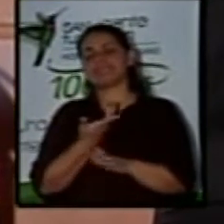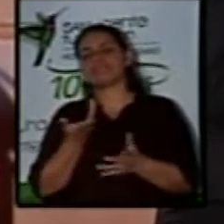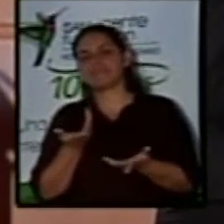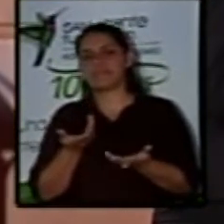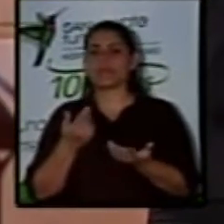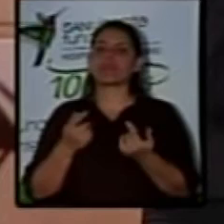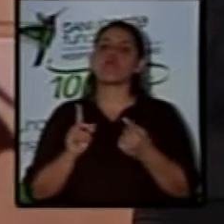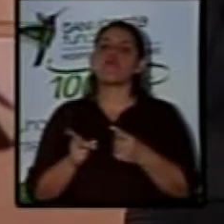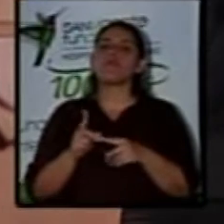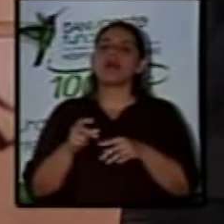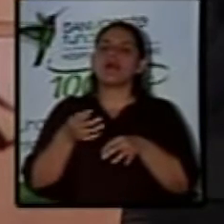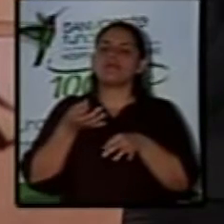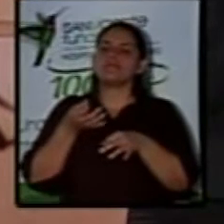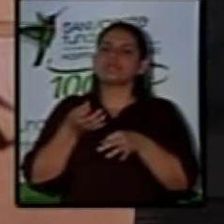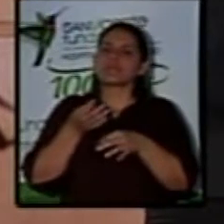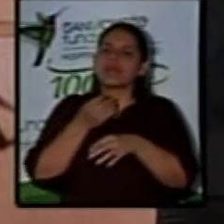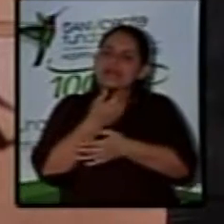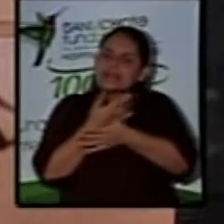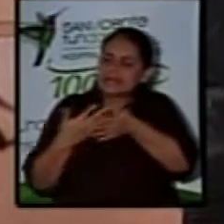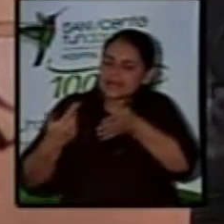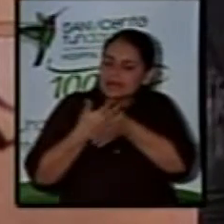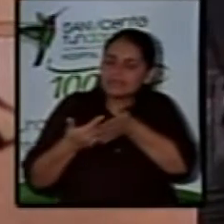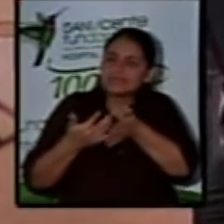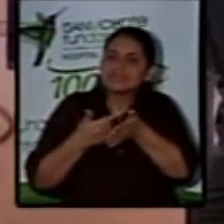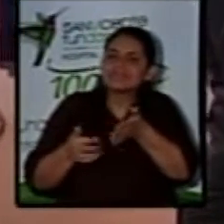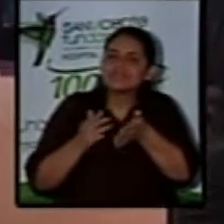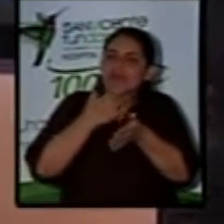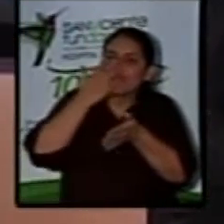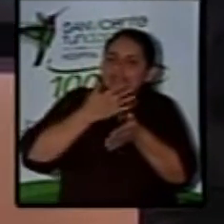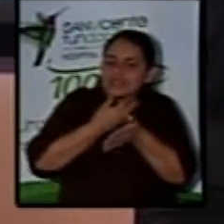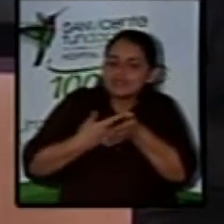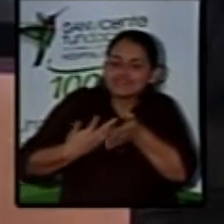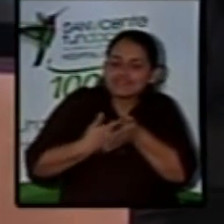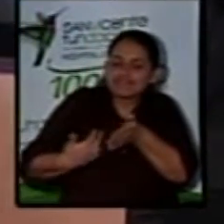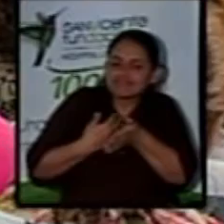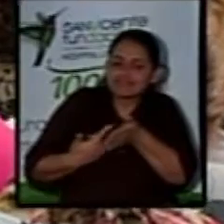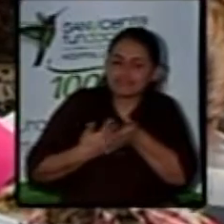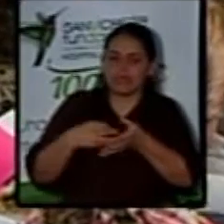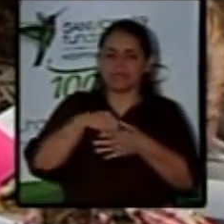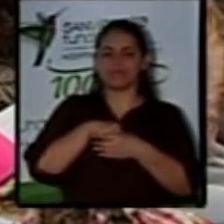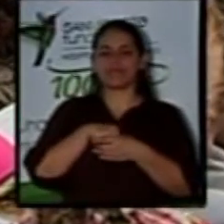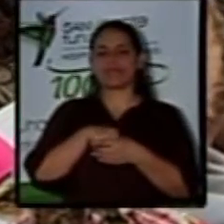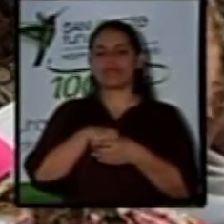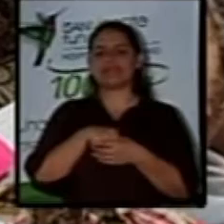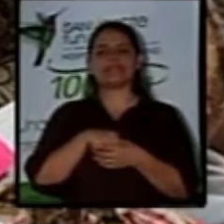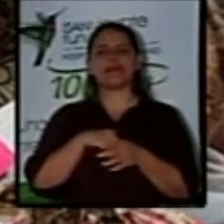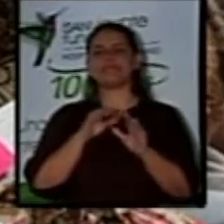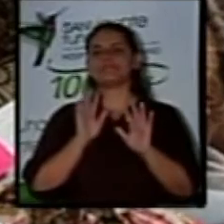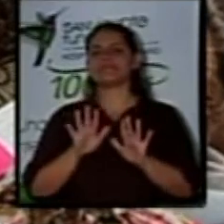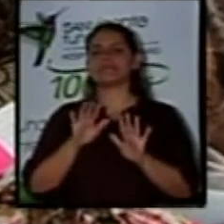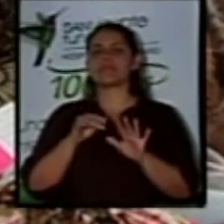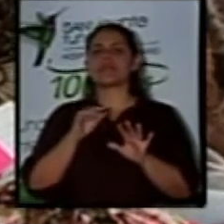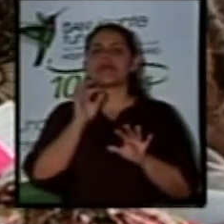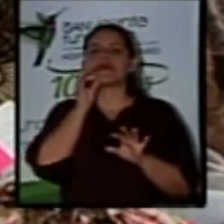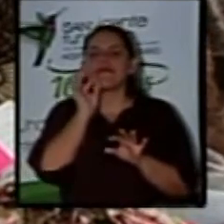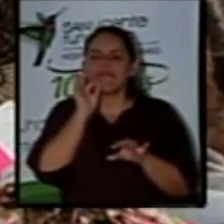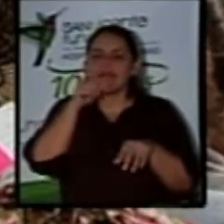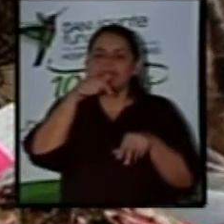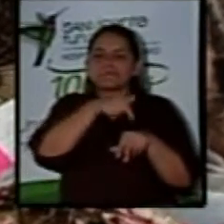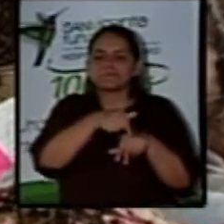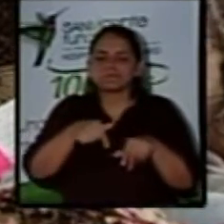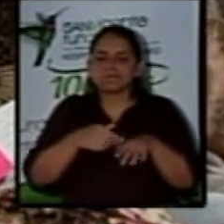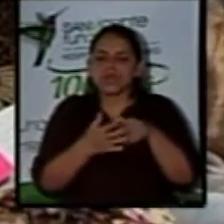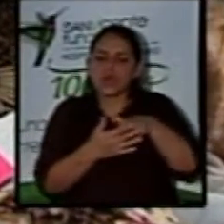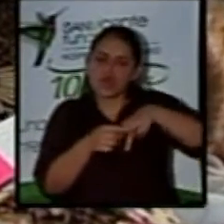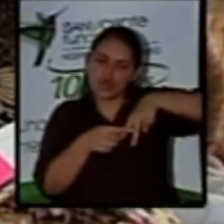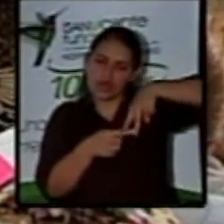extravasación de los glóbulos rojos, o sea, los que transportan el oxígeno en nuestro organismo, y este hierro va a dar un color café en las